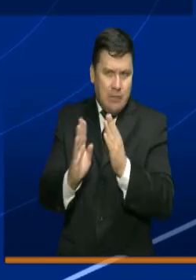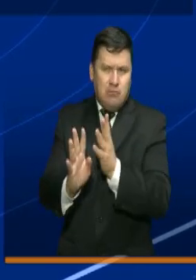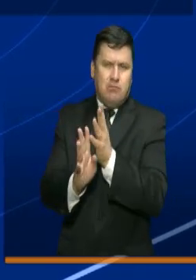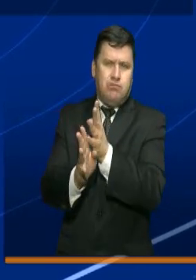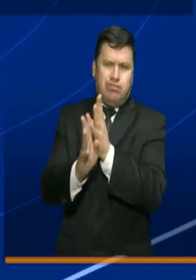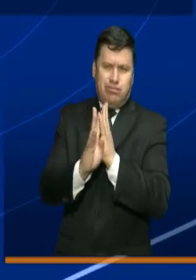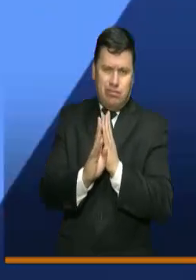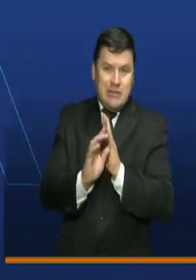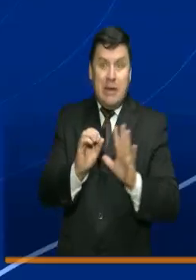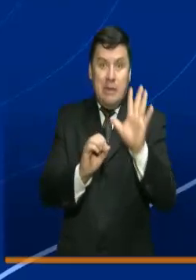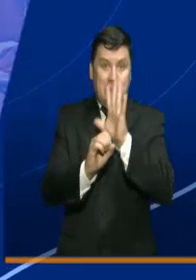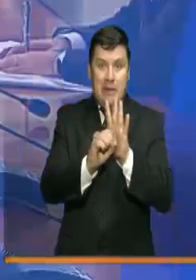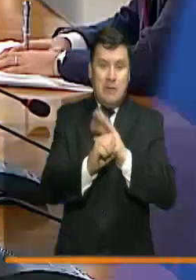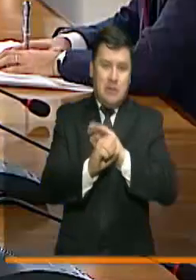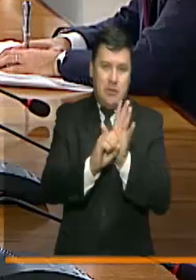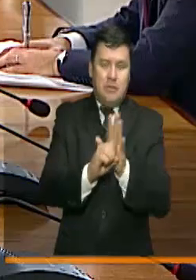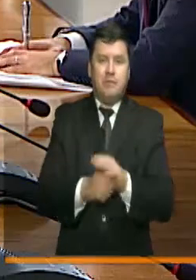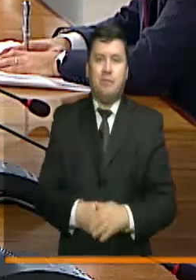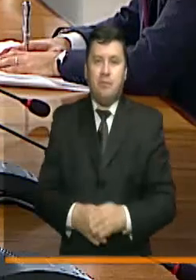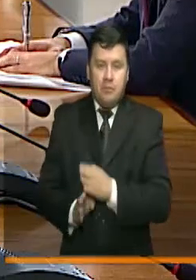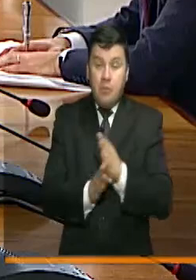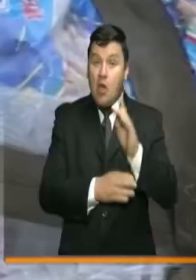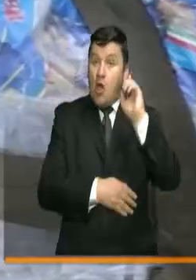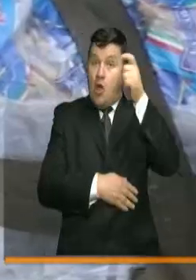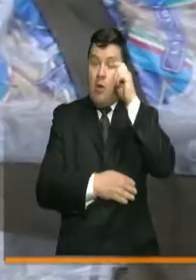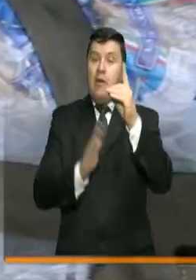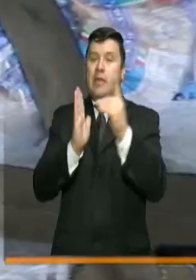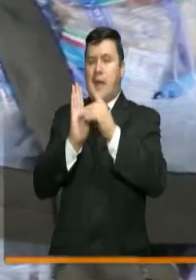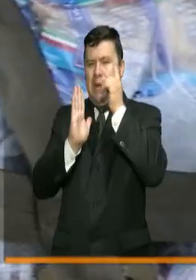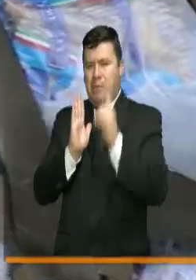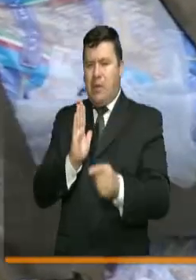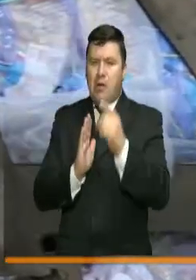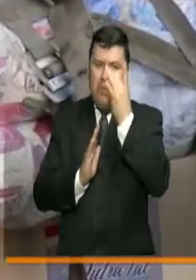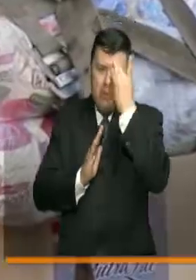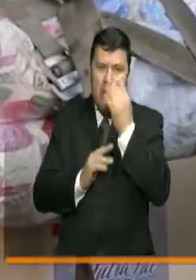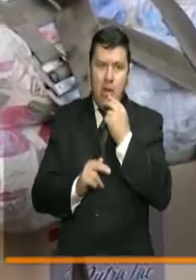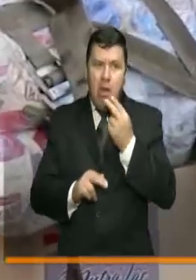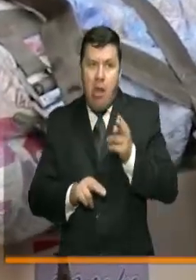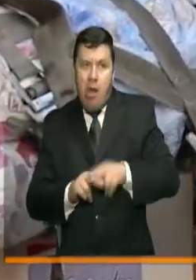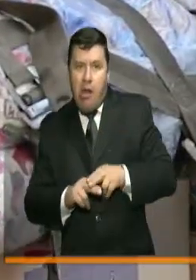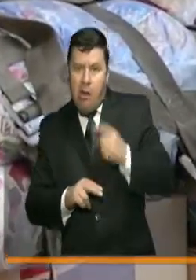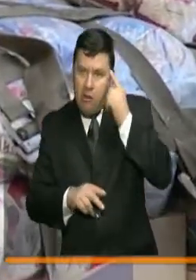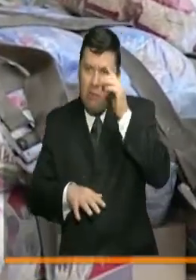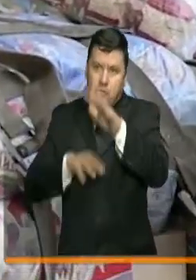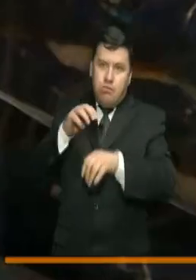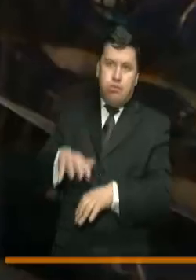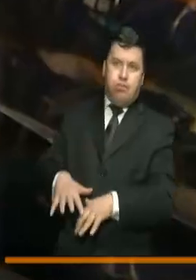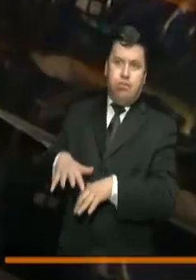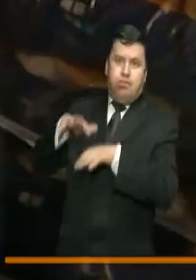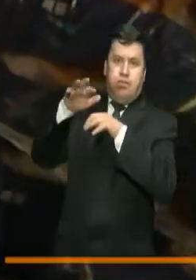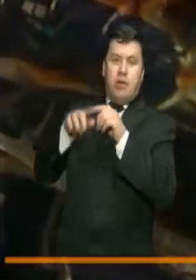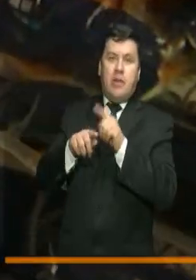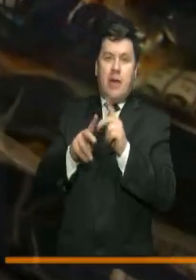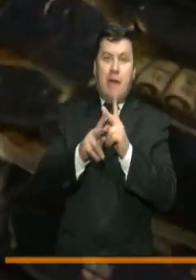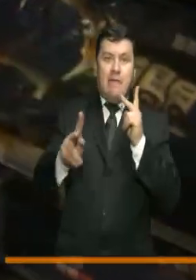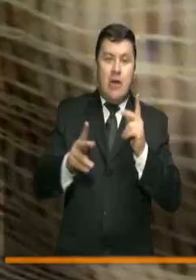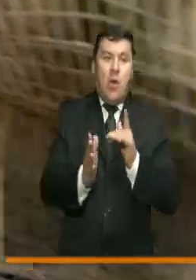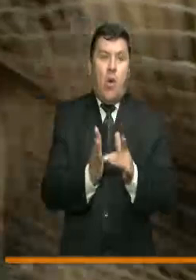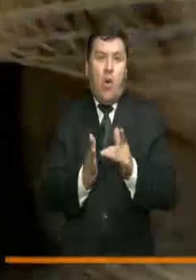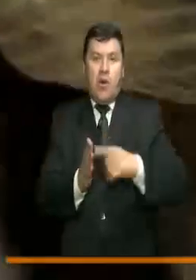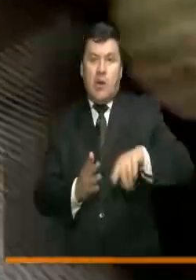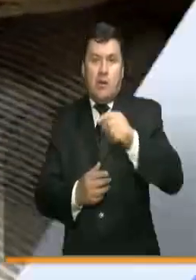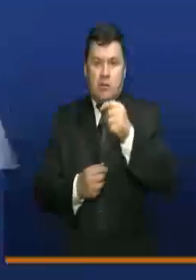inicialmente esta pandemia. Gobierno expide decreto para evitar la especulación y el acaparamiento durante el periodo de